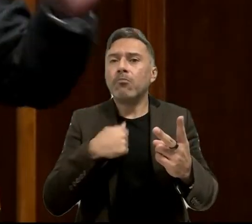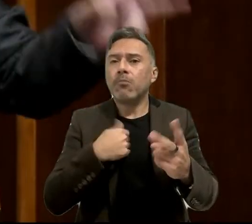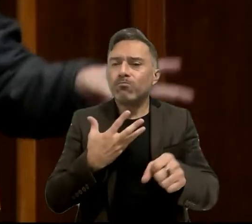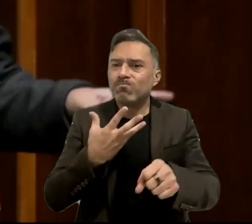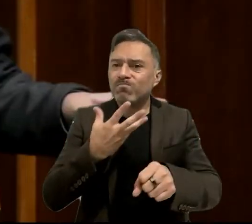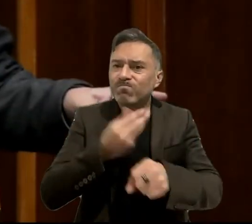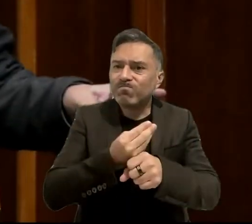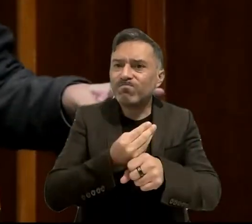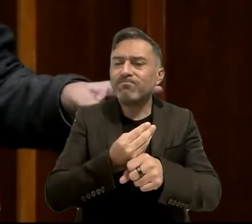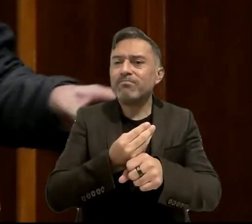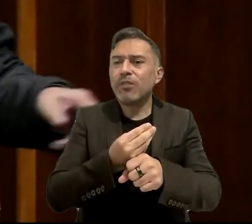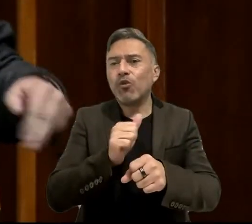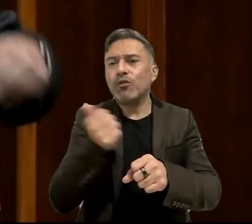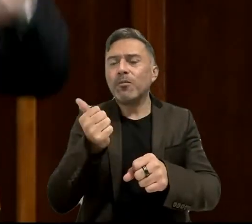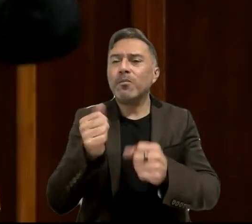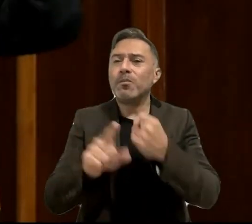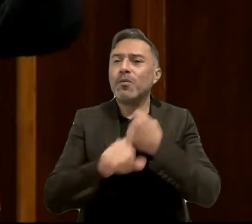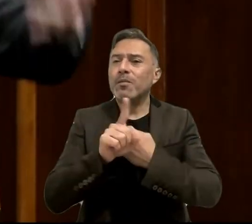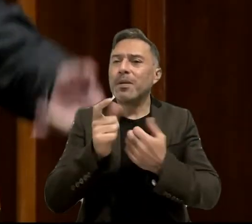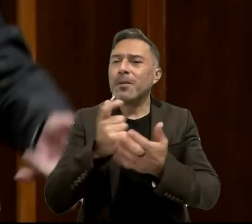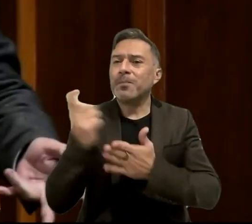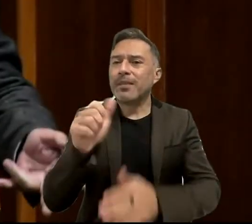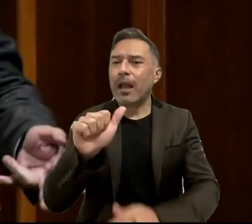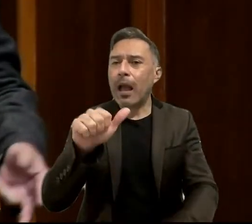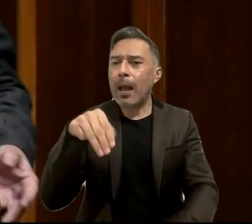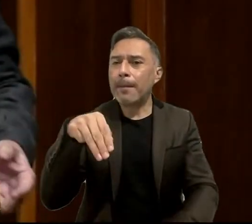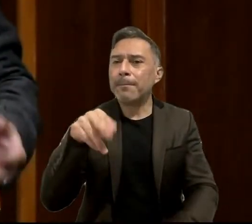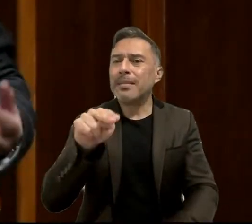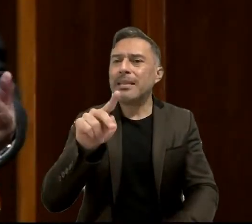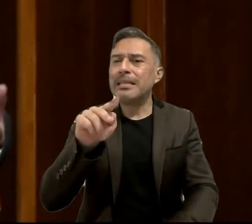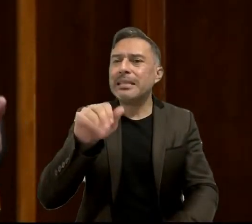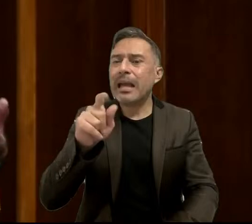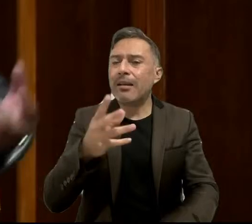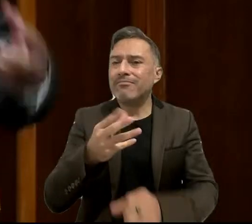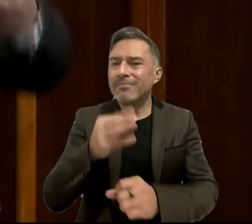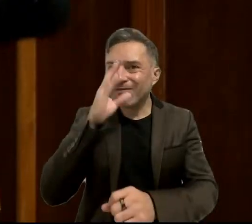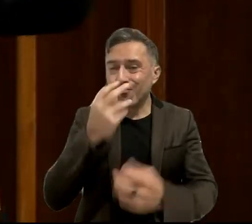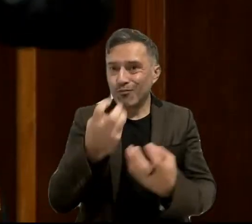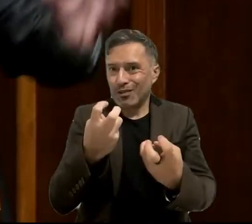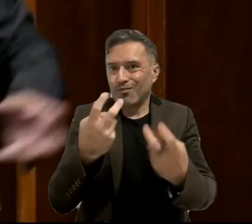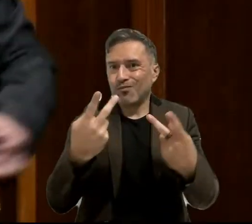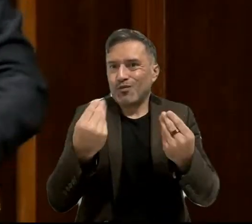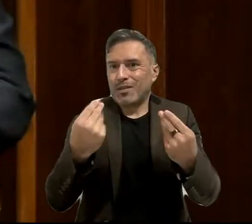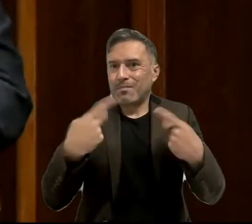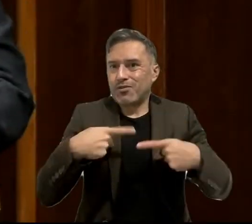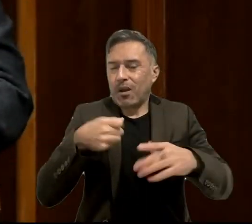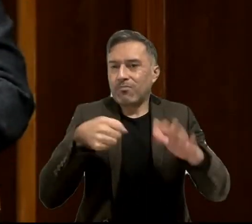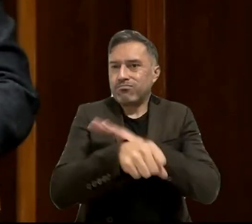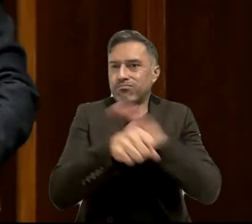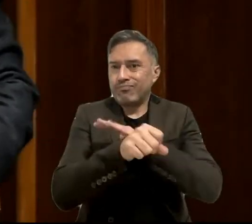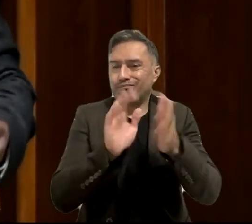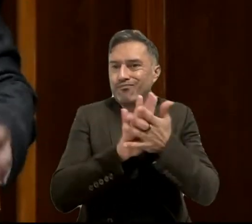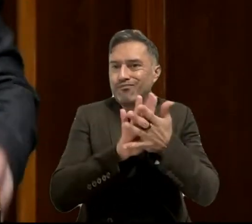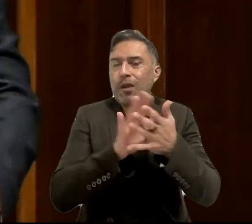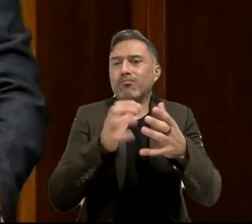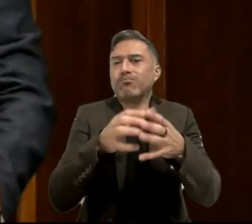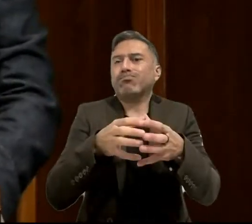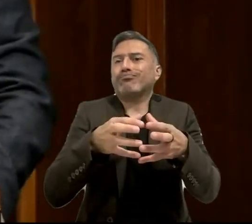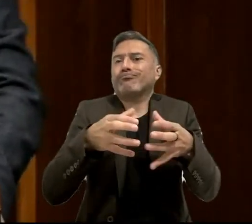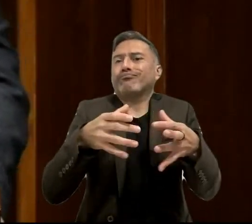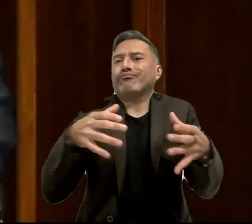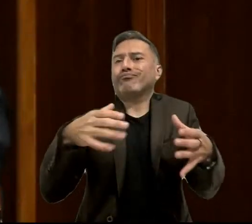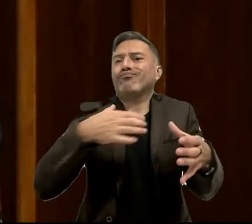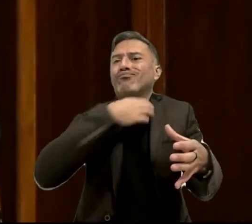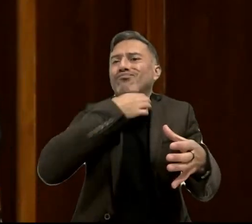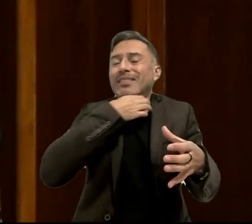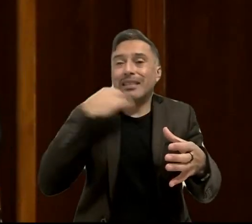la amnistía. Y entonces tienes una sobrepoblación. En consecuencia, un problema que tiene la sociedad lo podríamos tomar